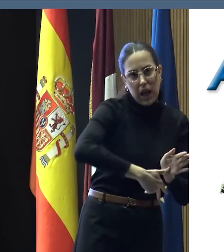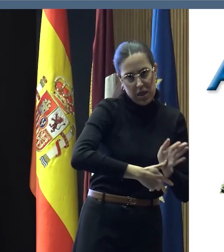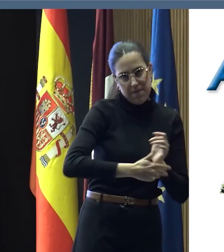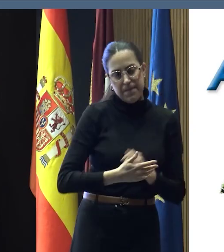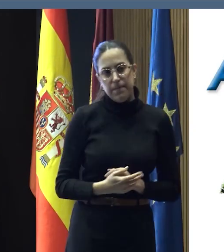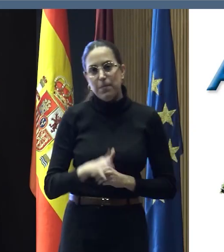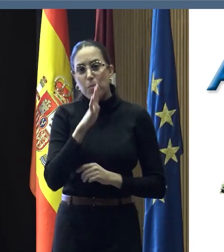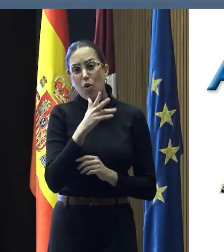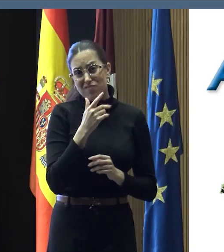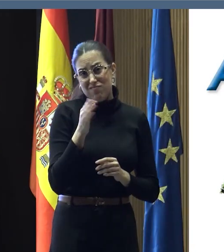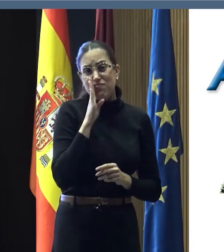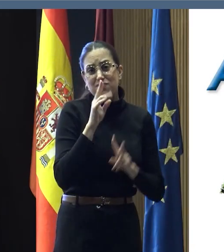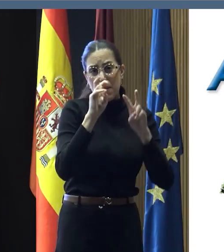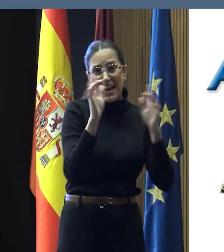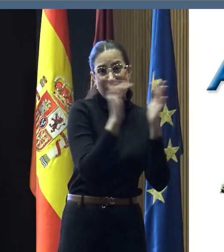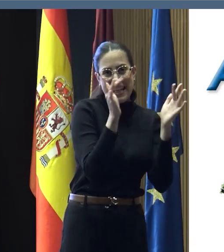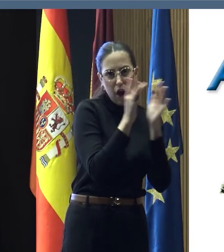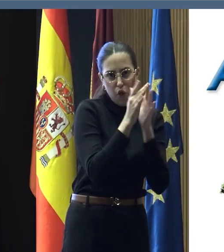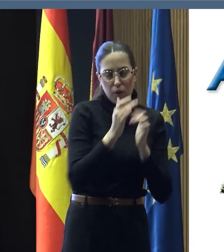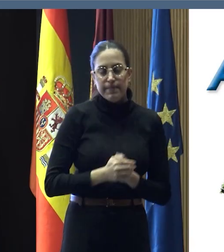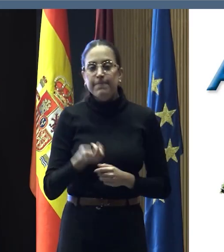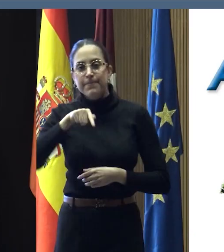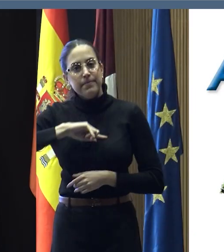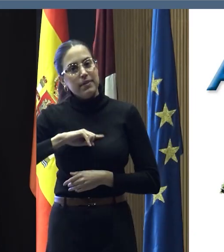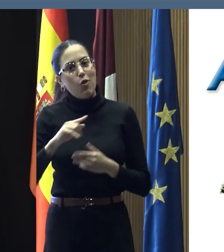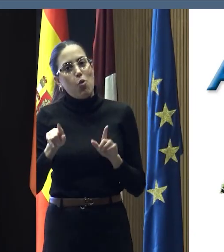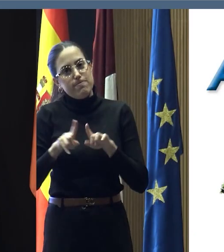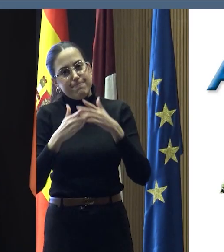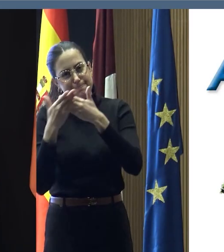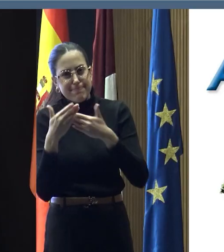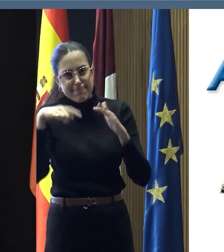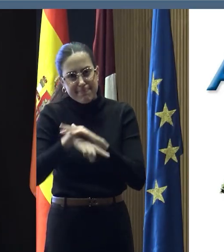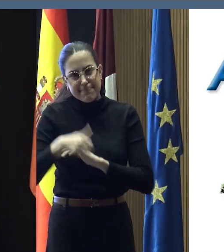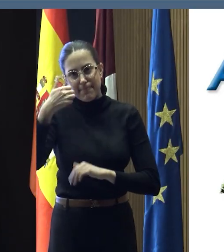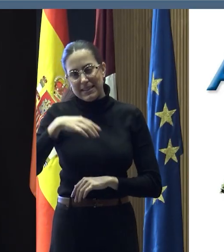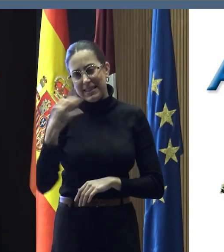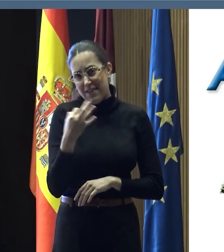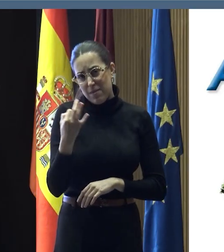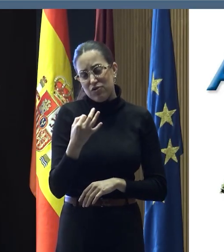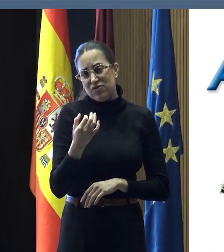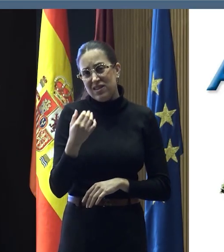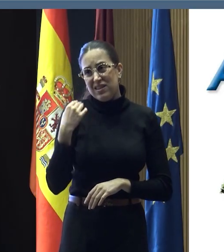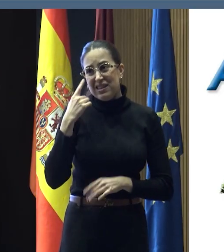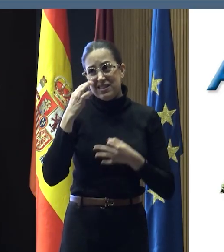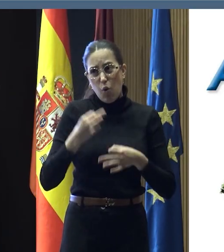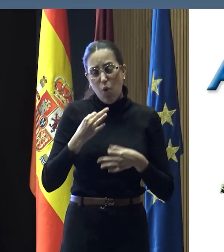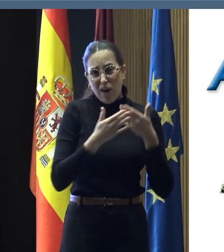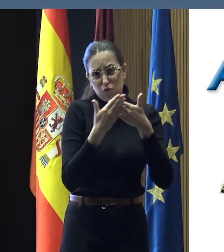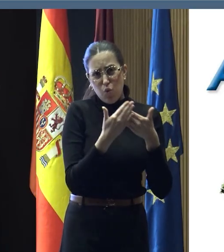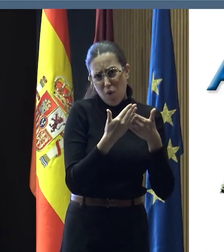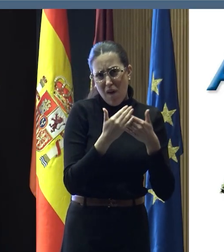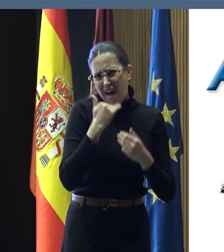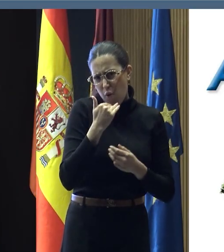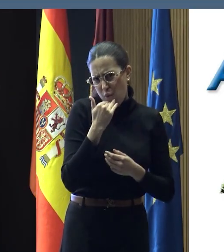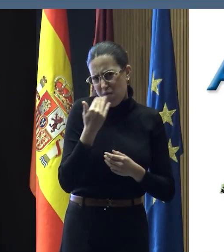por las interacciones. Sí que habría que estudiar más. Seguramente hay estudios hechos,